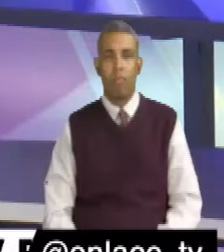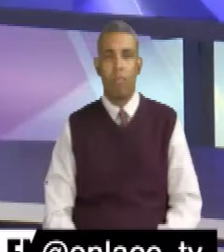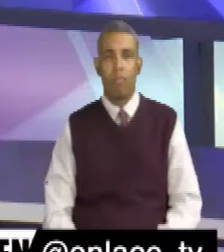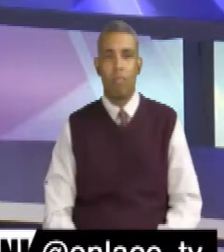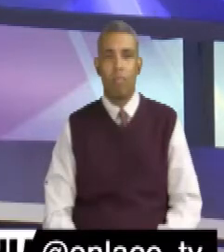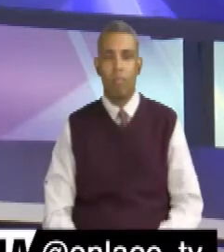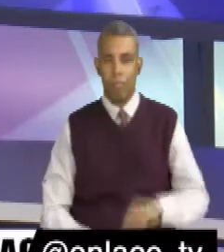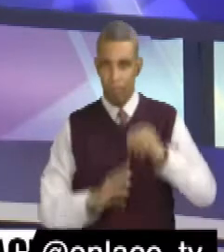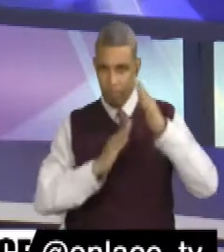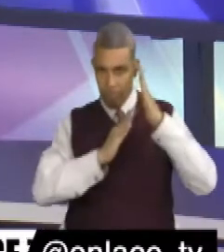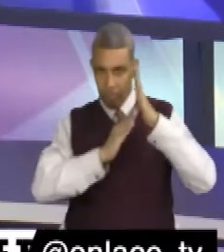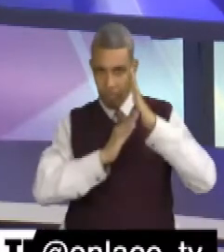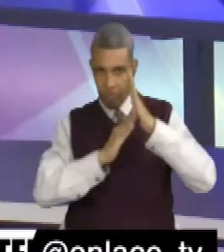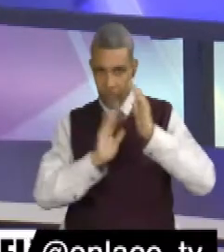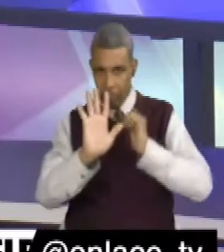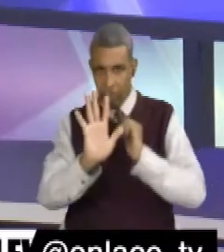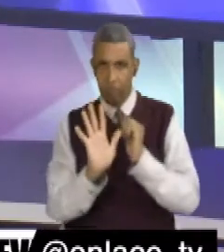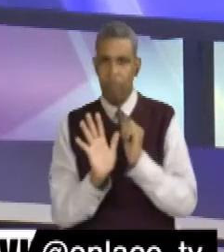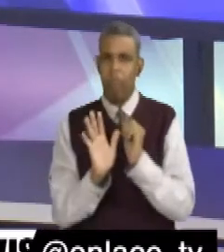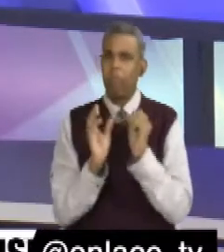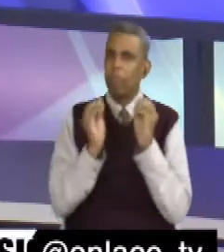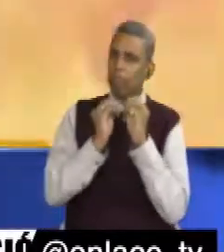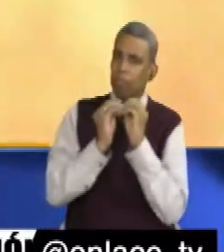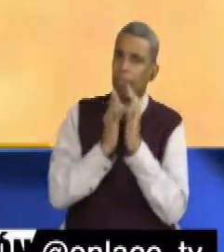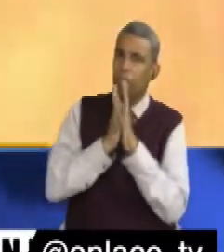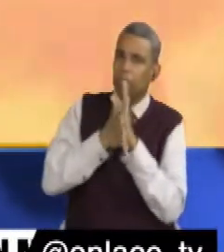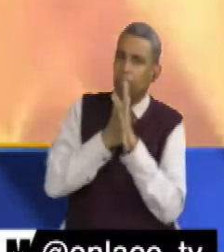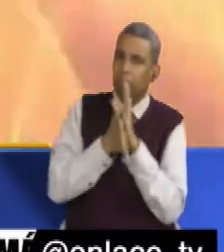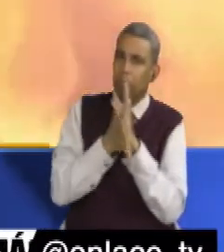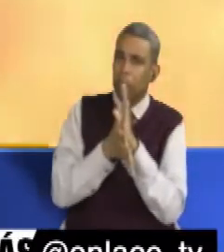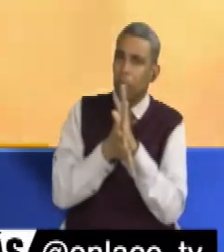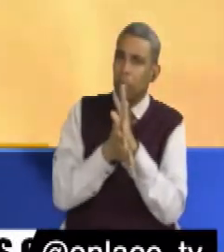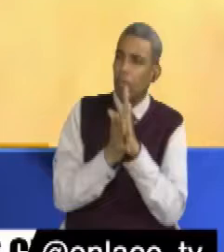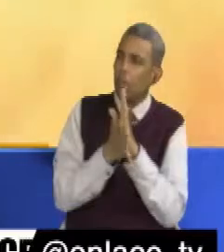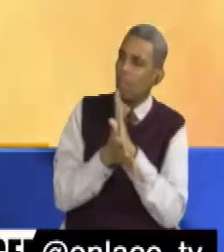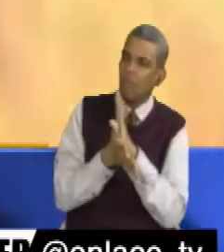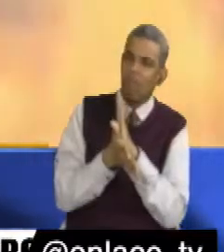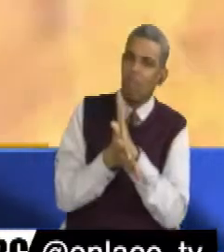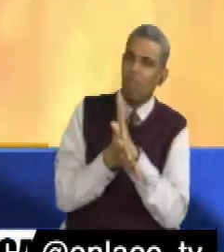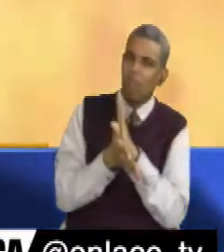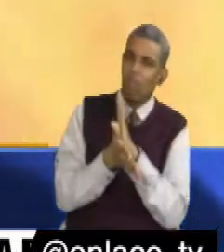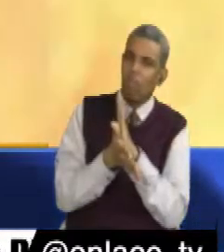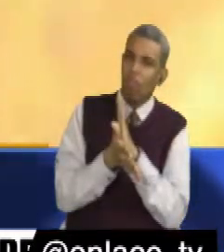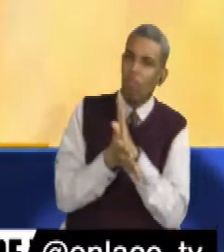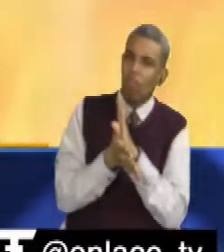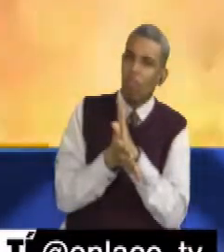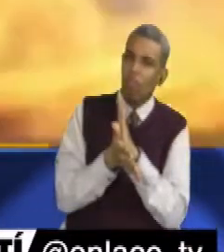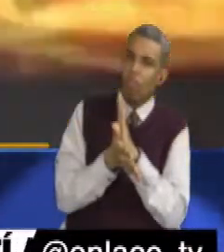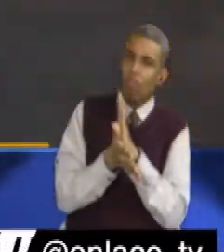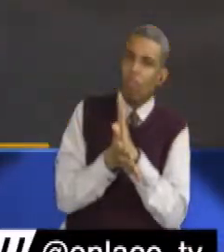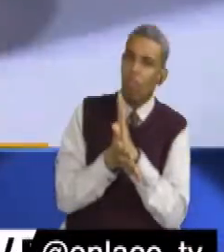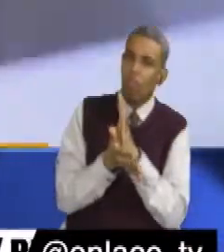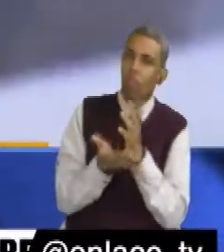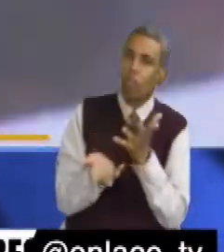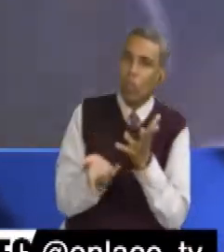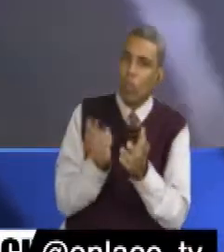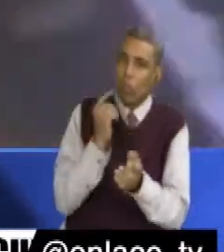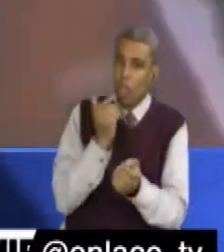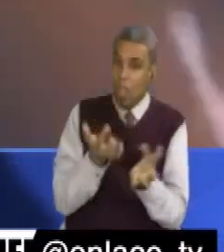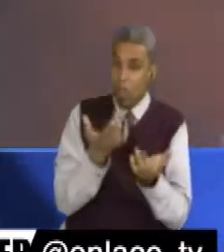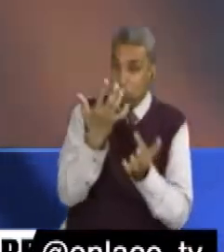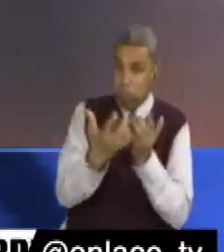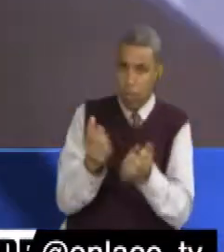Hacemos una pausa en Enlace Noticias. Al volver, espere detalles sobre las recomendaciones del uso de extintores.